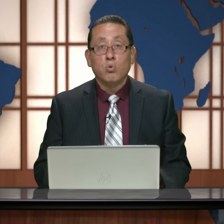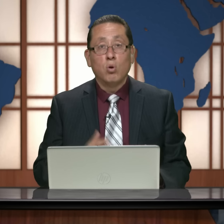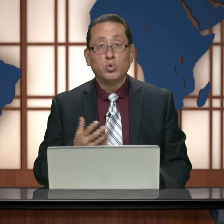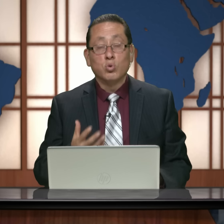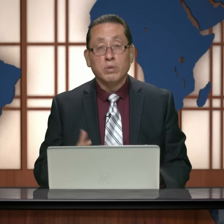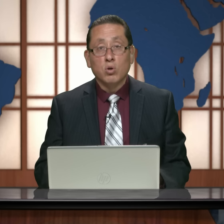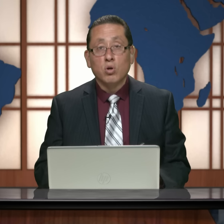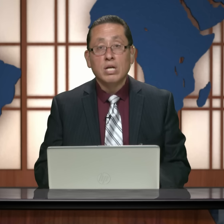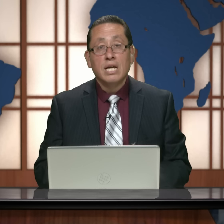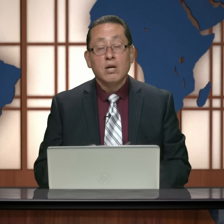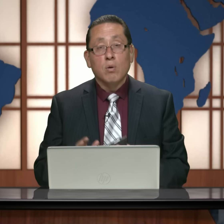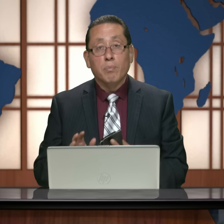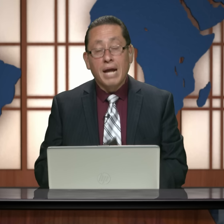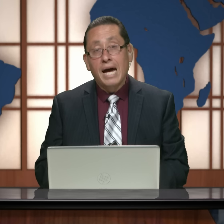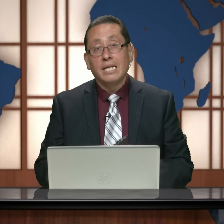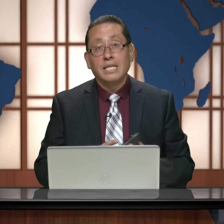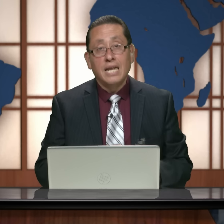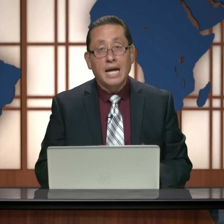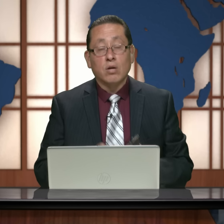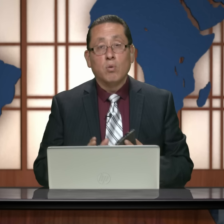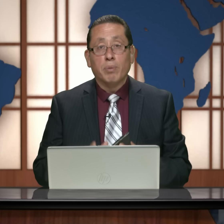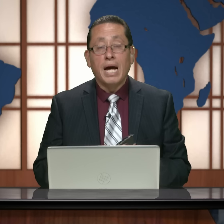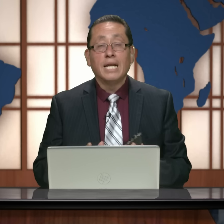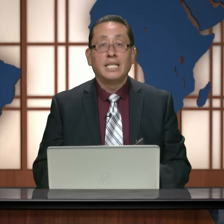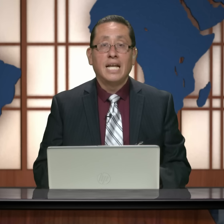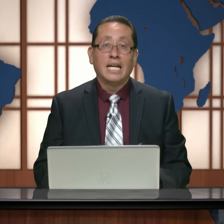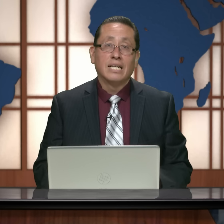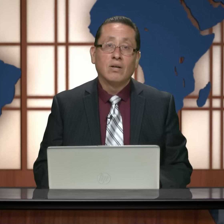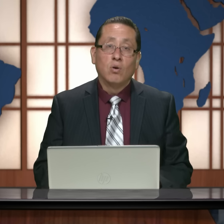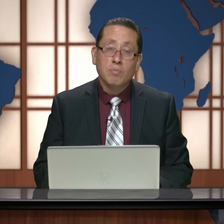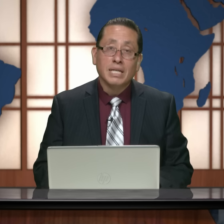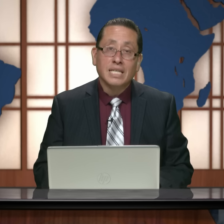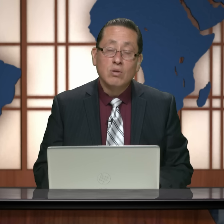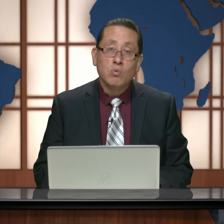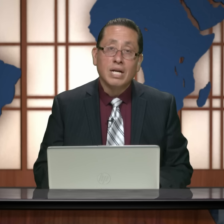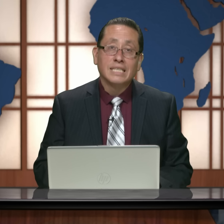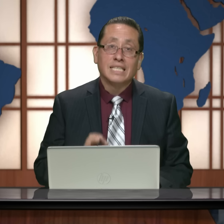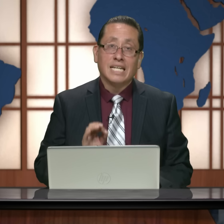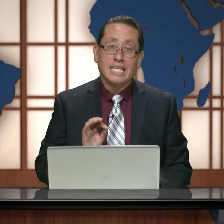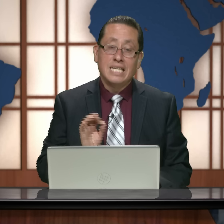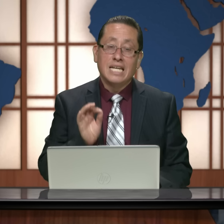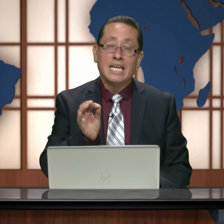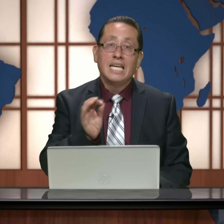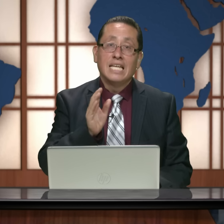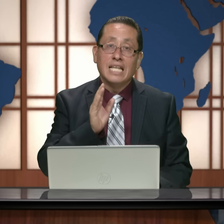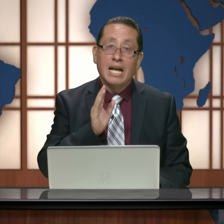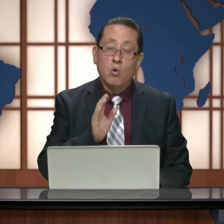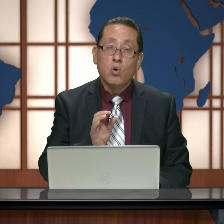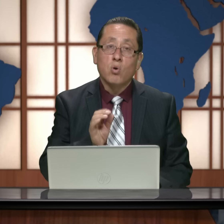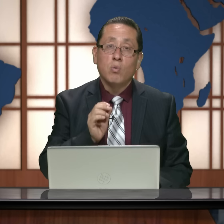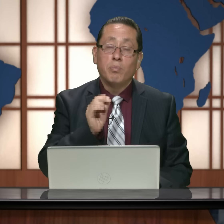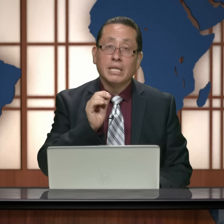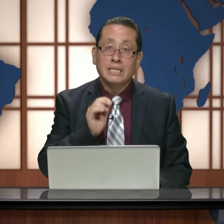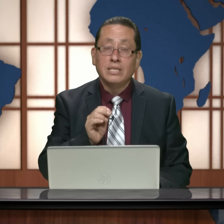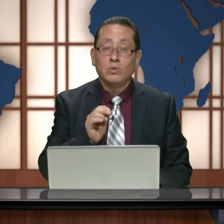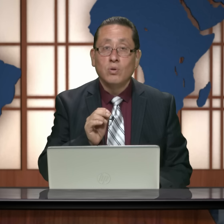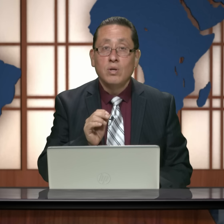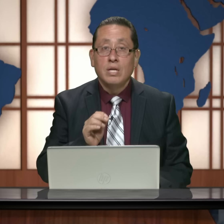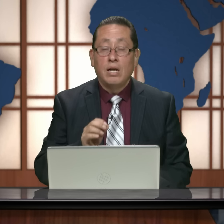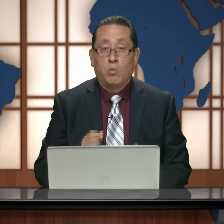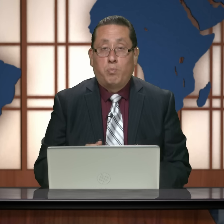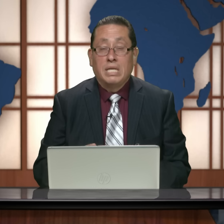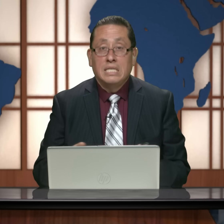compulsivo, un consumidor, comprar y tirar, comprar y tirar. Hoy más que nunca se requiere del ahorro